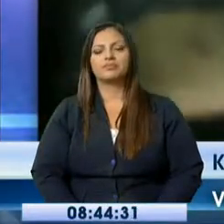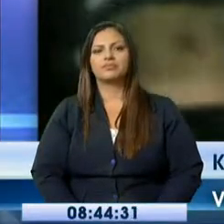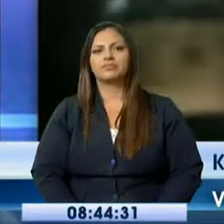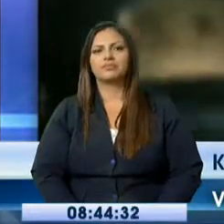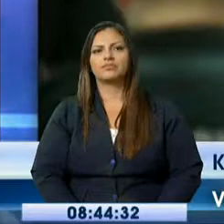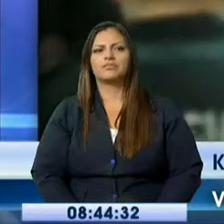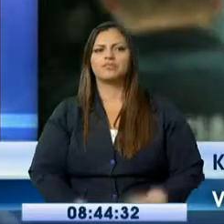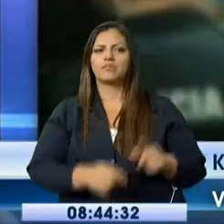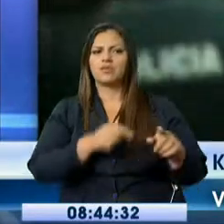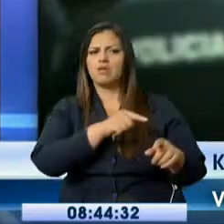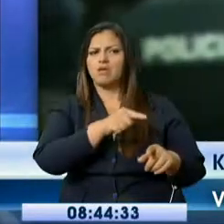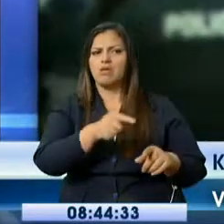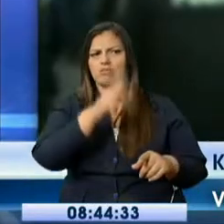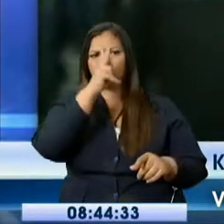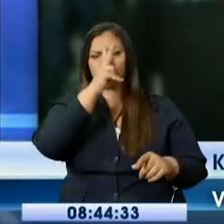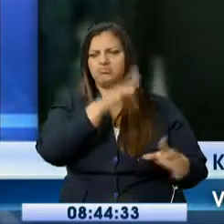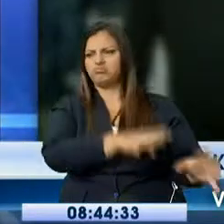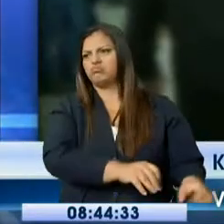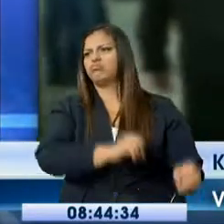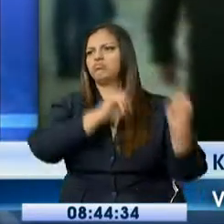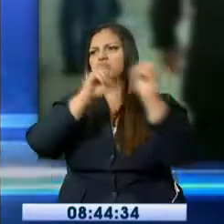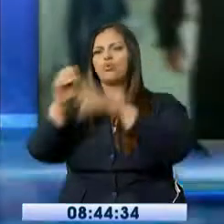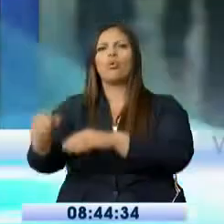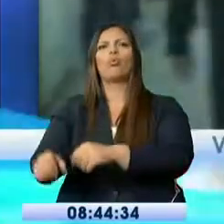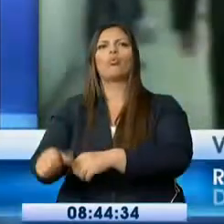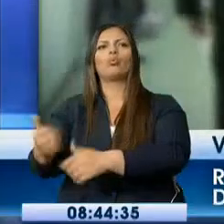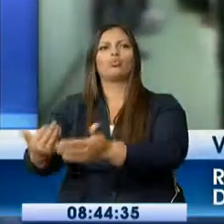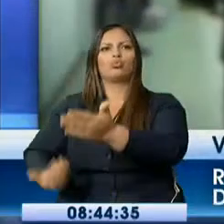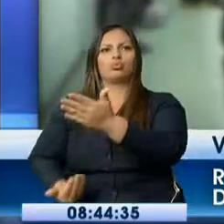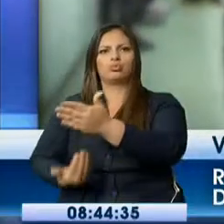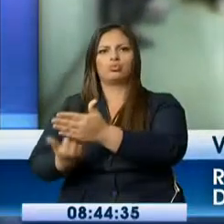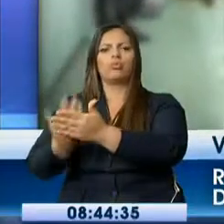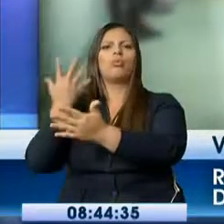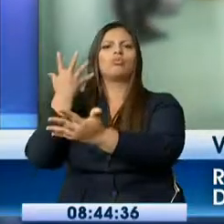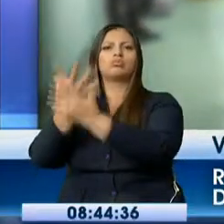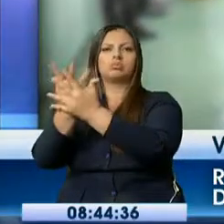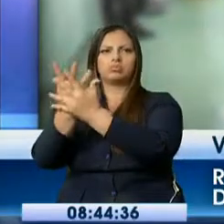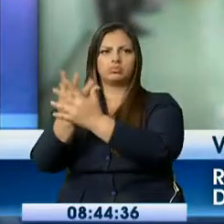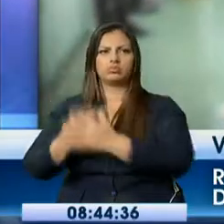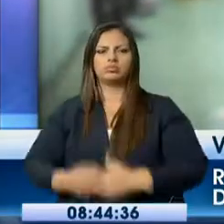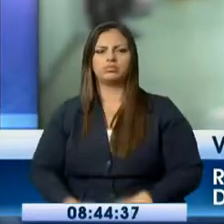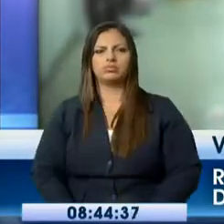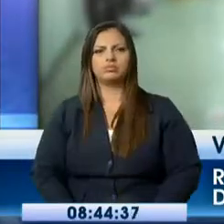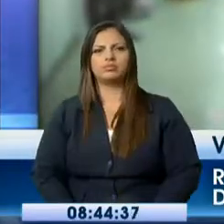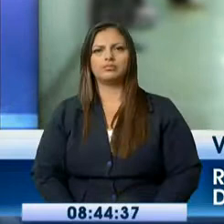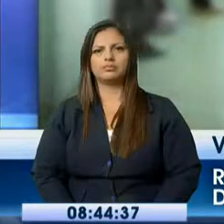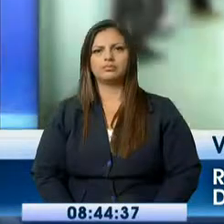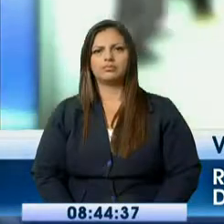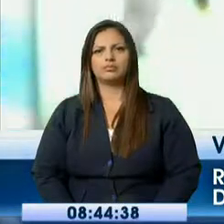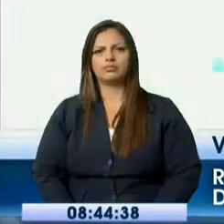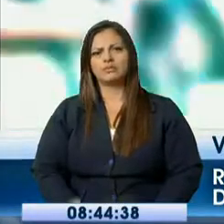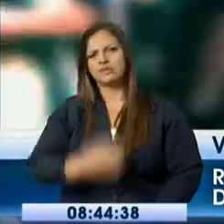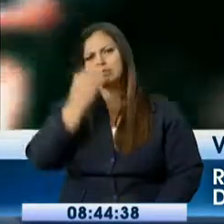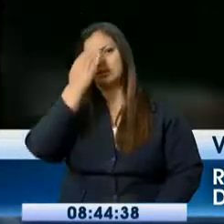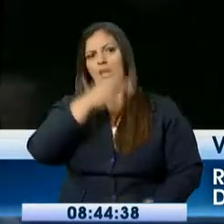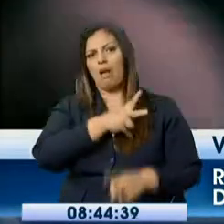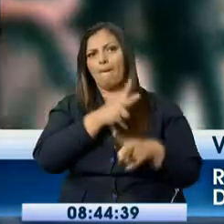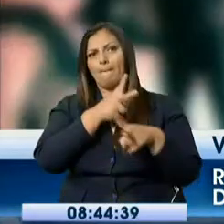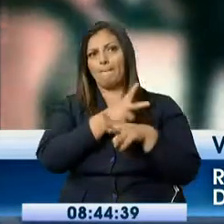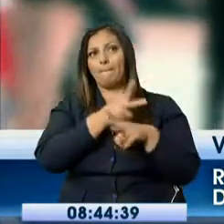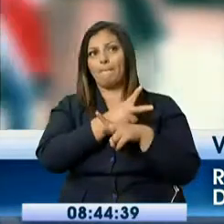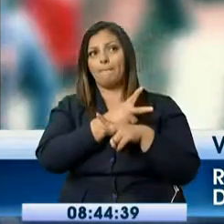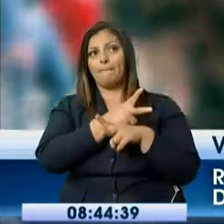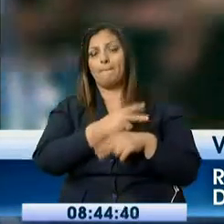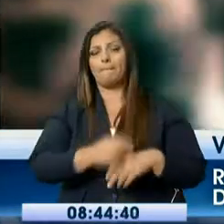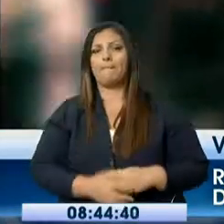traslados para desarticular que se junten bandas o aquellos perfiles criminales de alta peligrosidad. Recordemos que un